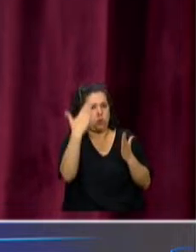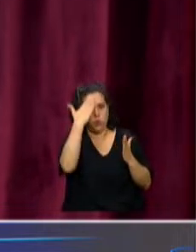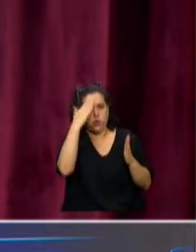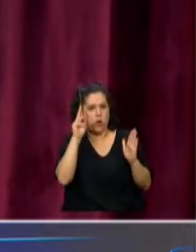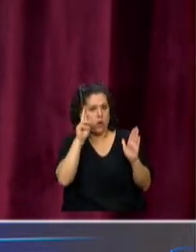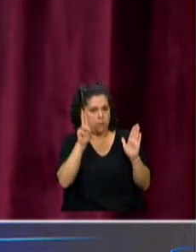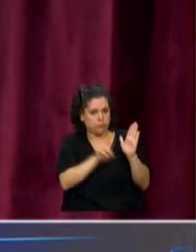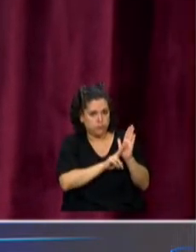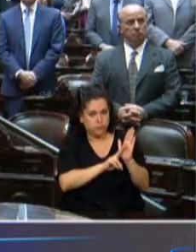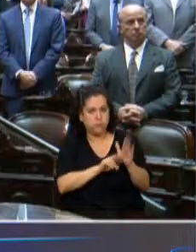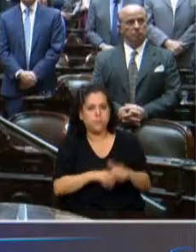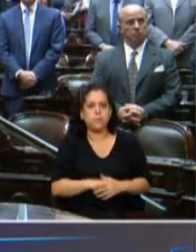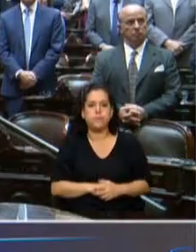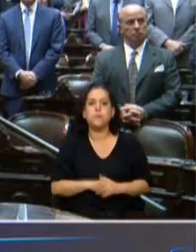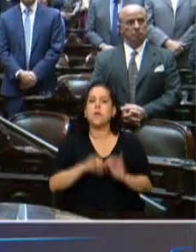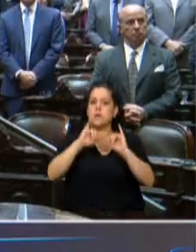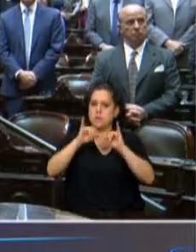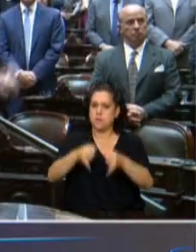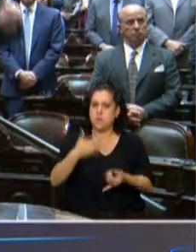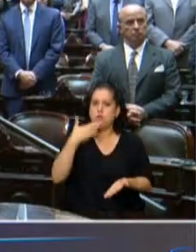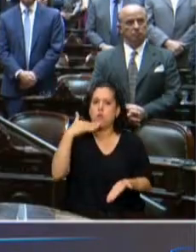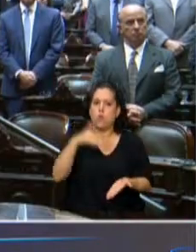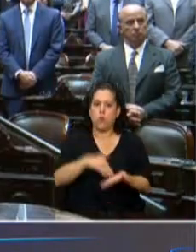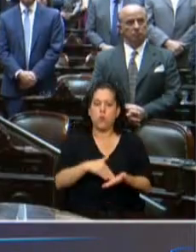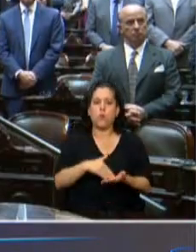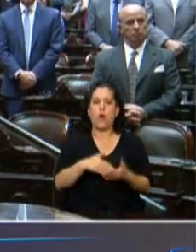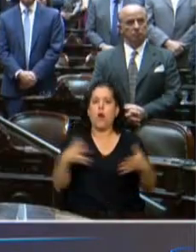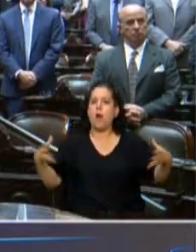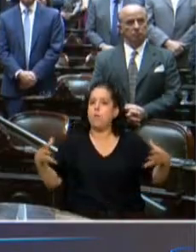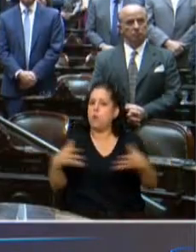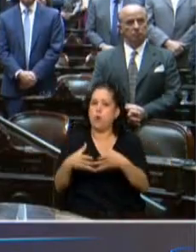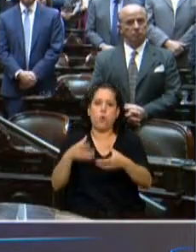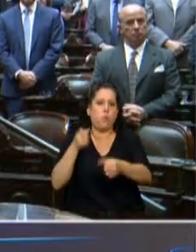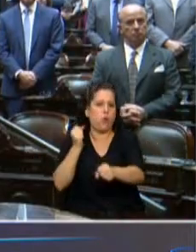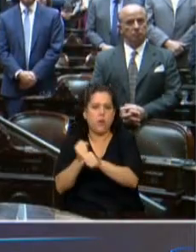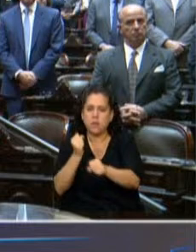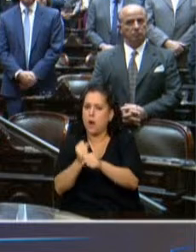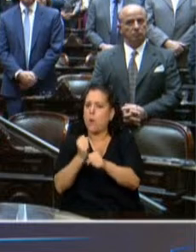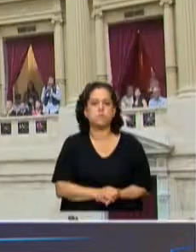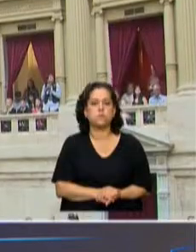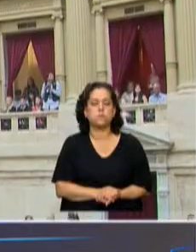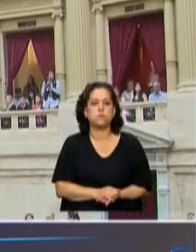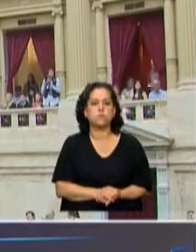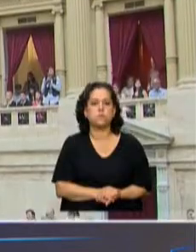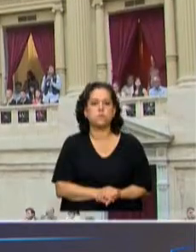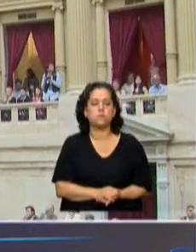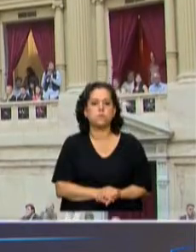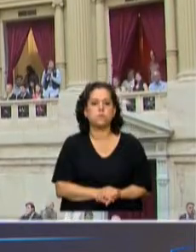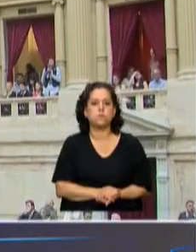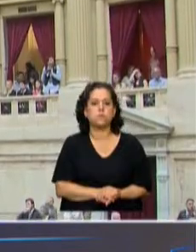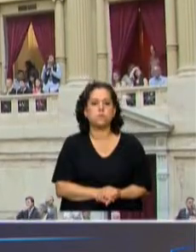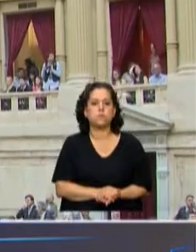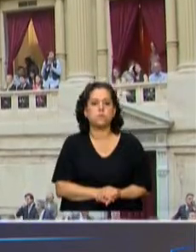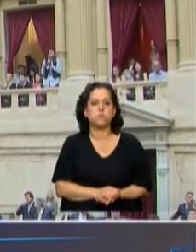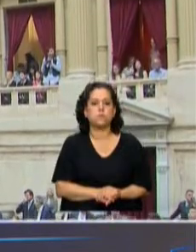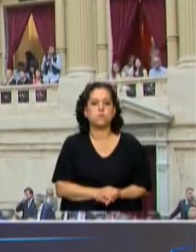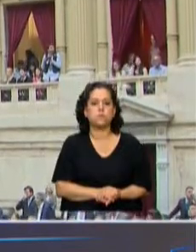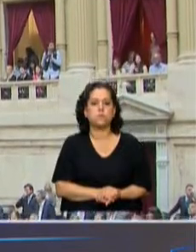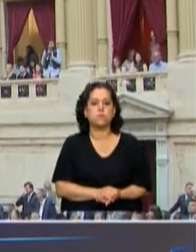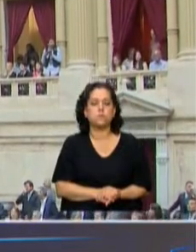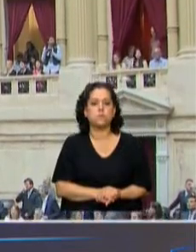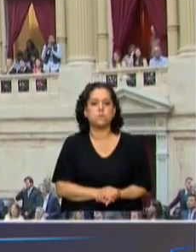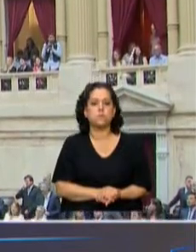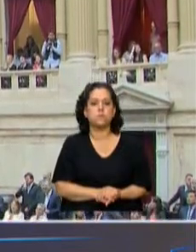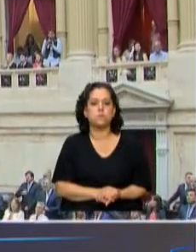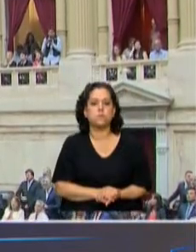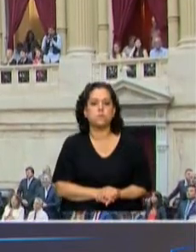cuestiones tributarias y que además no se puede legislar por decreto específicamente en ese aspecto. Lo que sí creo es que hay que ver qué va a pasar